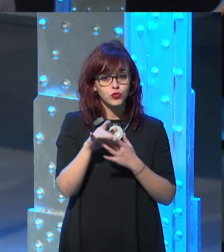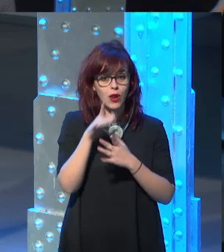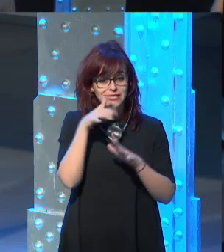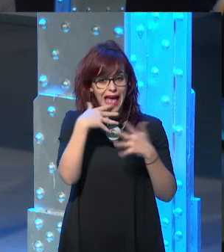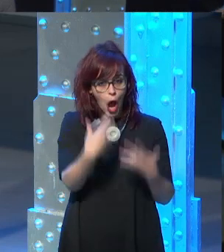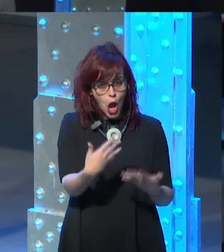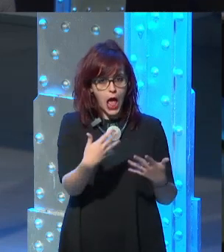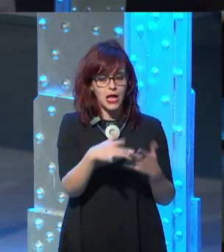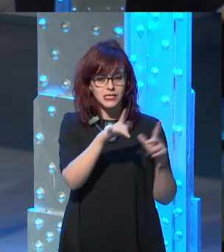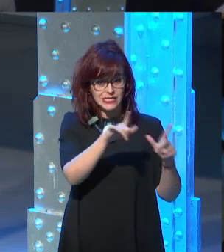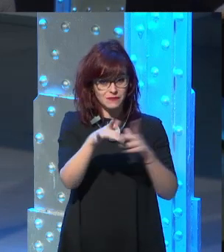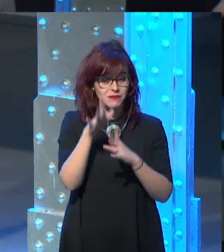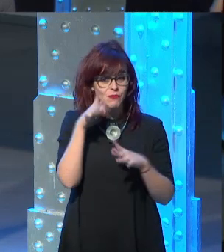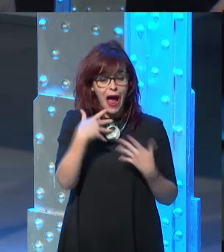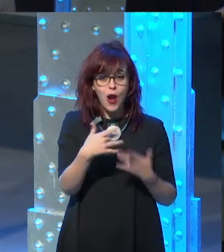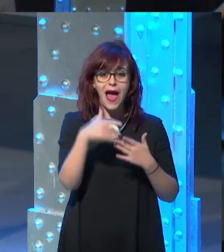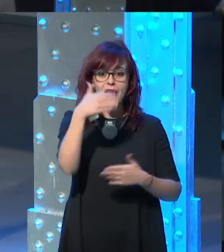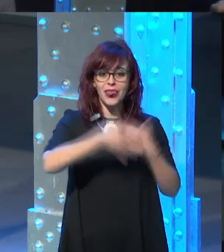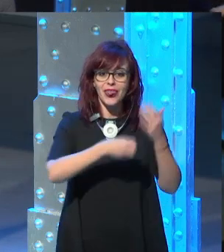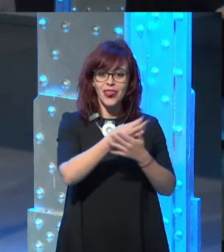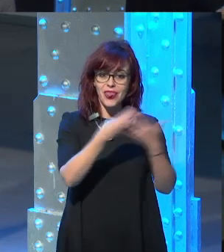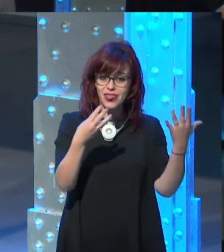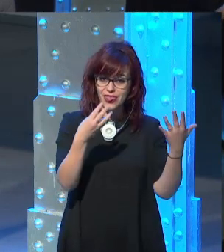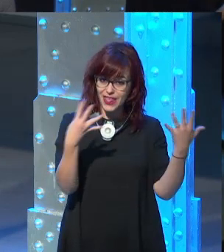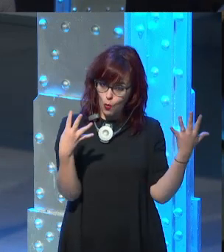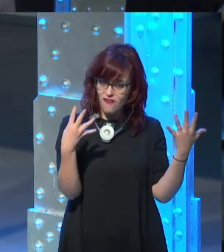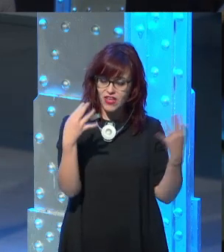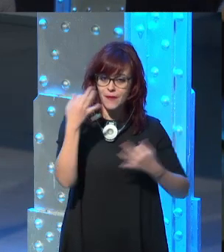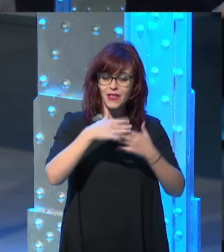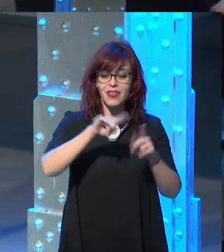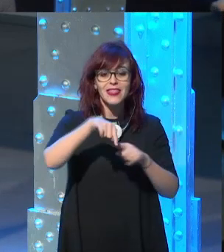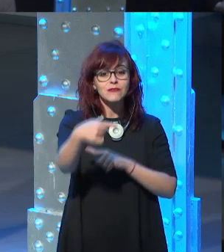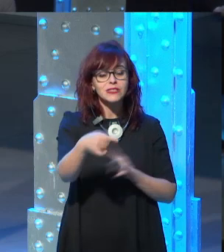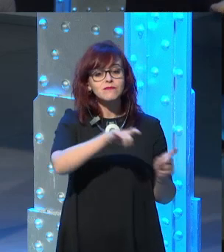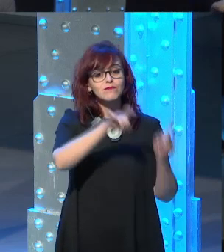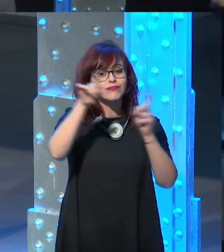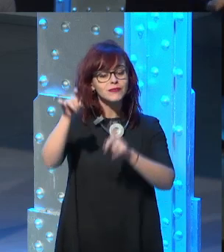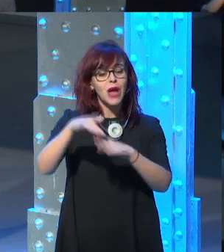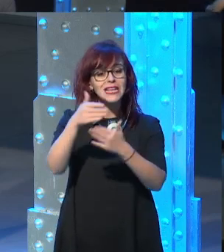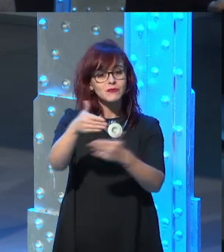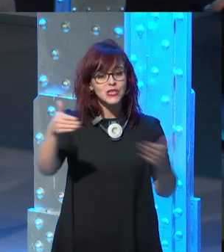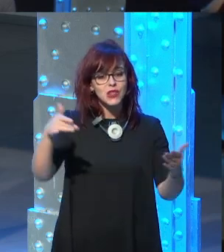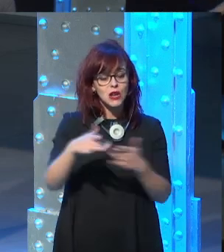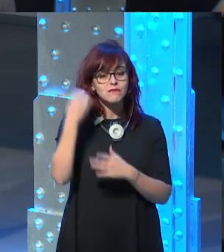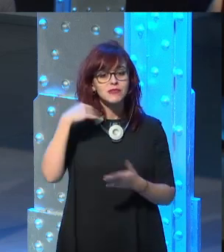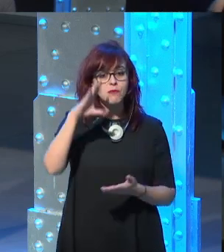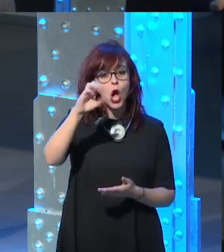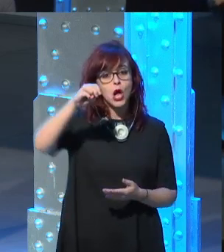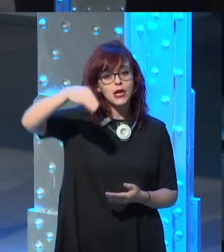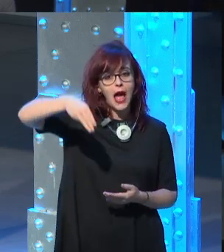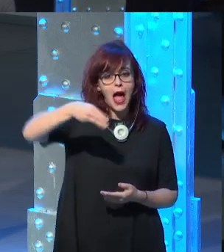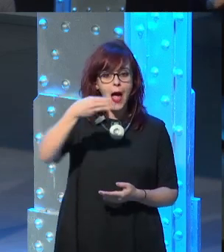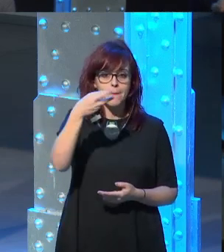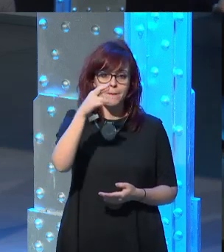Las de ahora. Sí, bueno, aquí las tenemos hasta el 19. Sí, exacto. Después de esta exposición va a haber otra exposición en Cambridge con